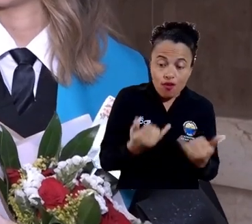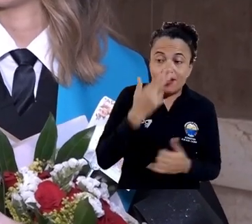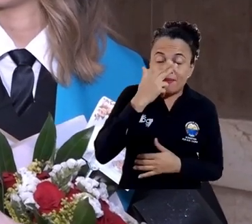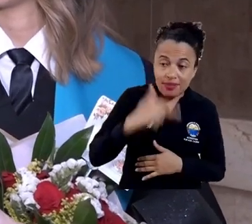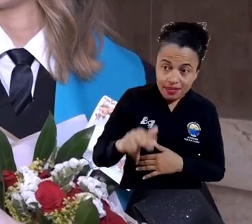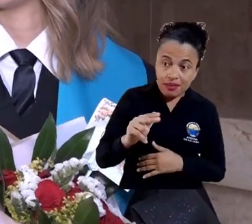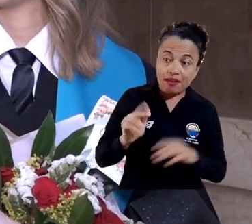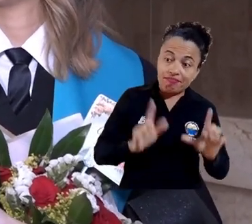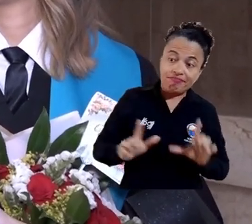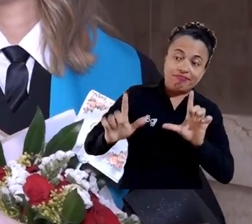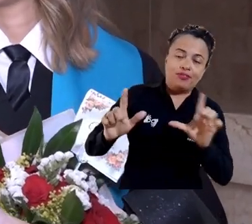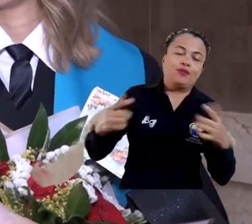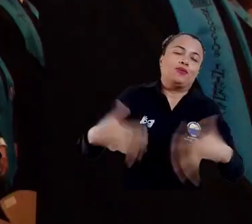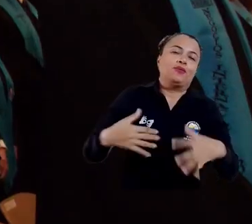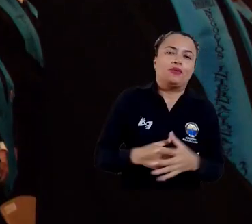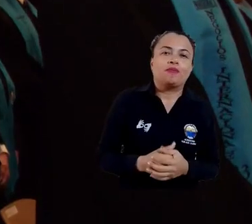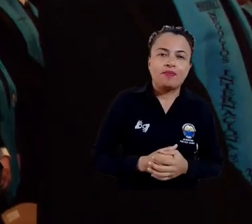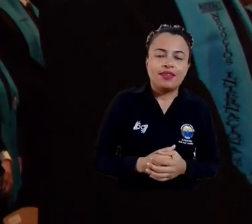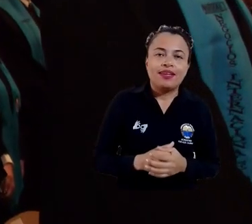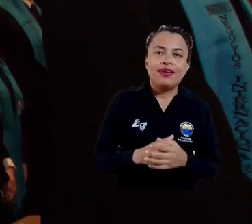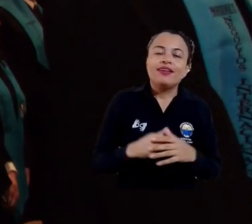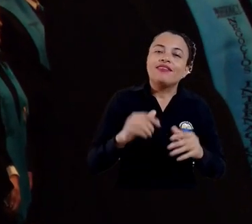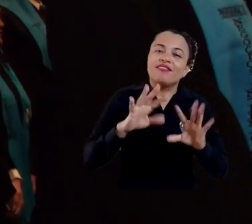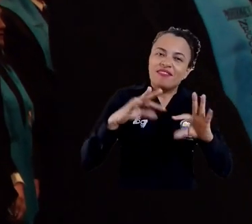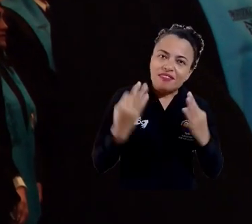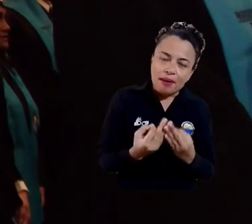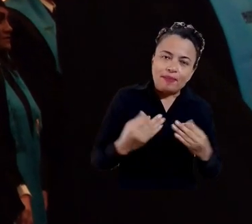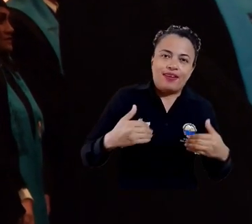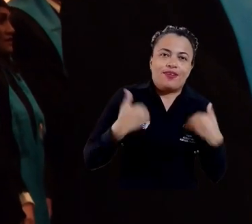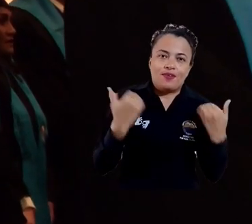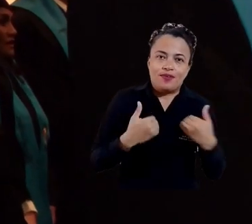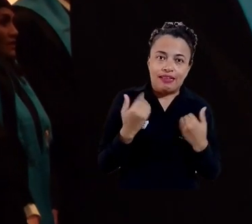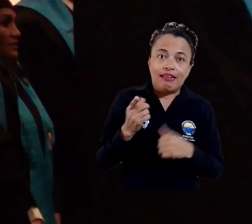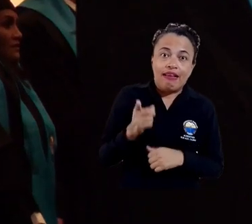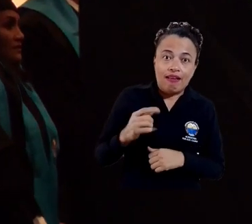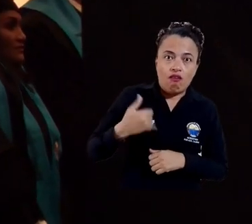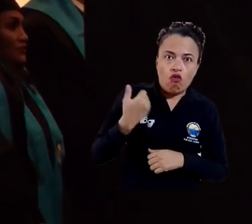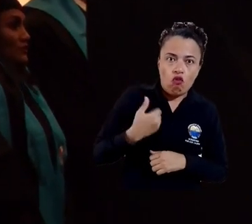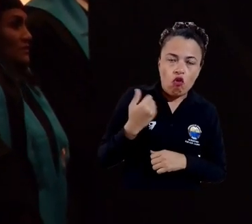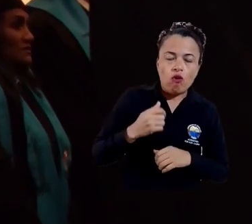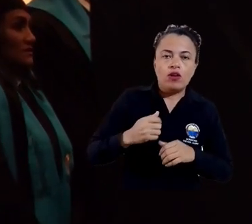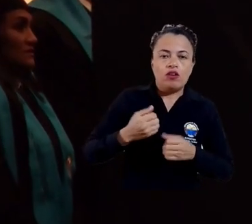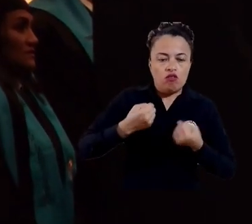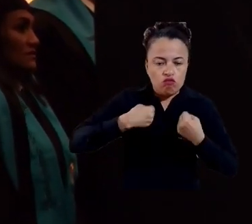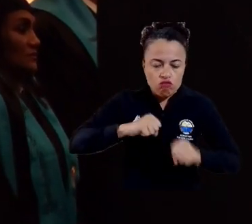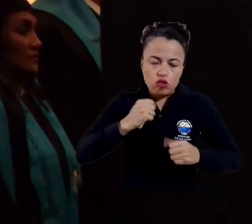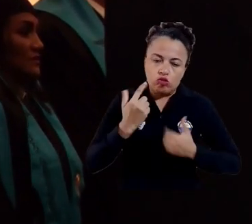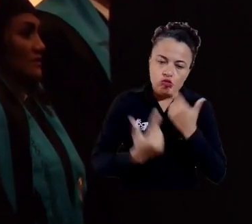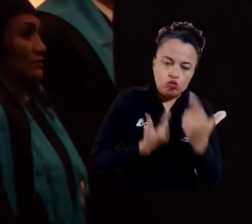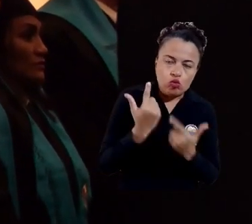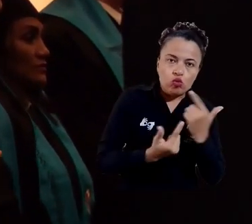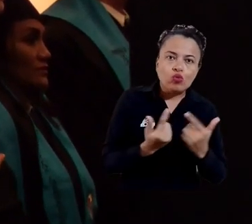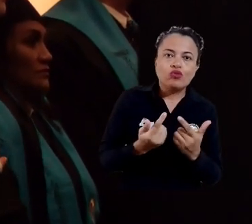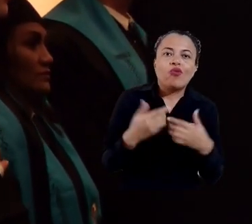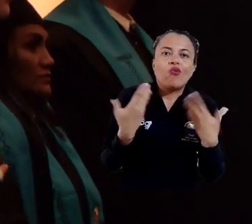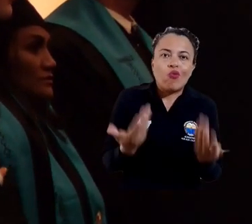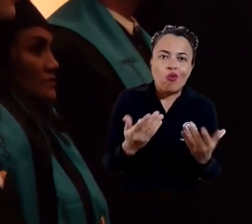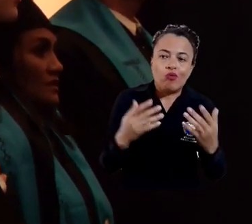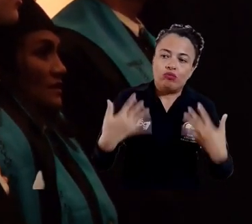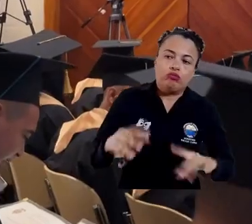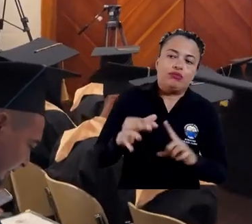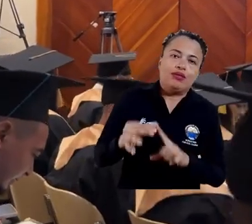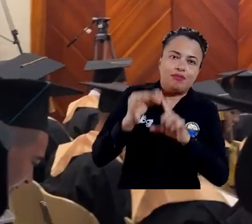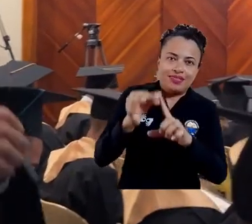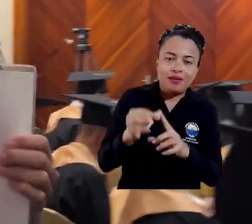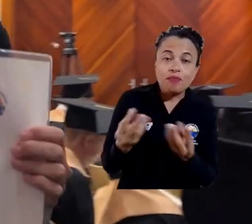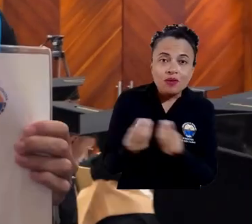hija Hoy se está graduando. Mayor satisfacción siente esta familia al ver que la joven escaló este peldaño con honores por haber ingeniado junto